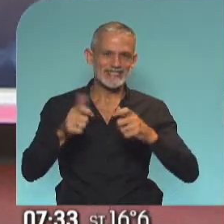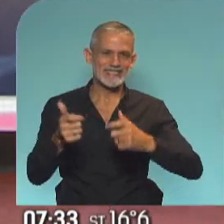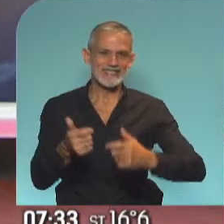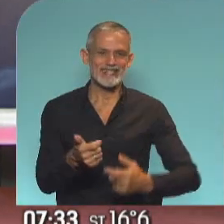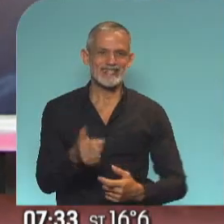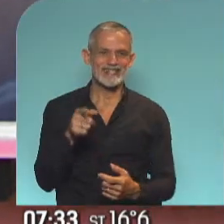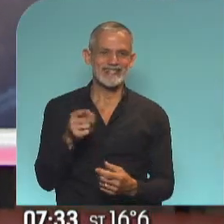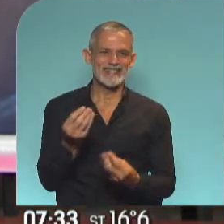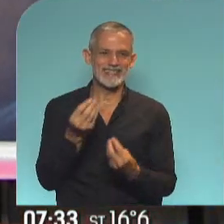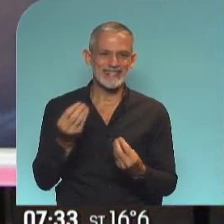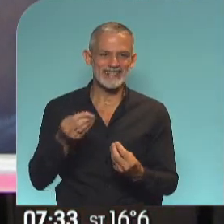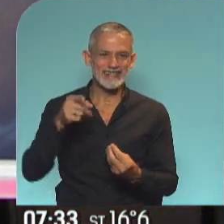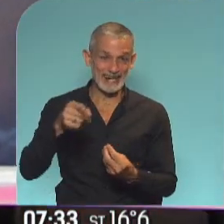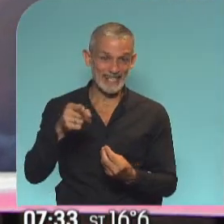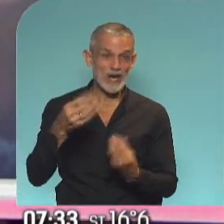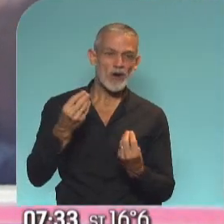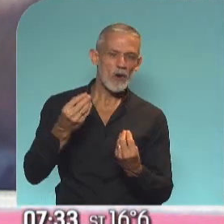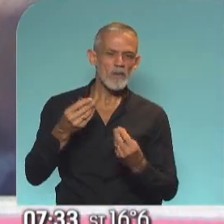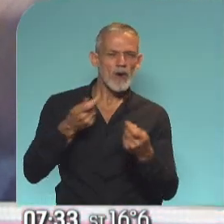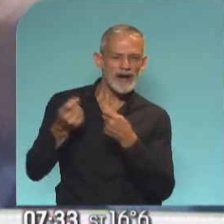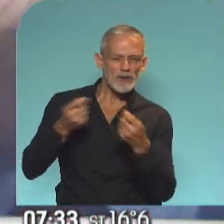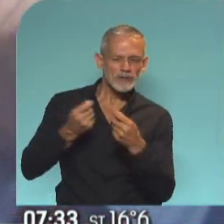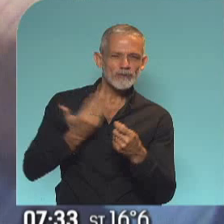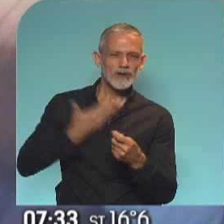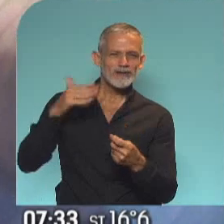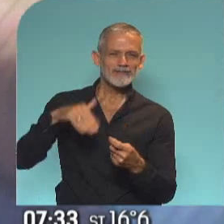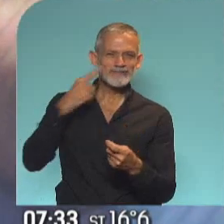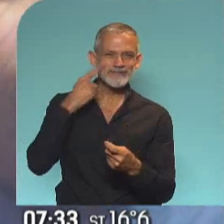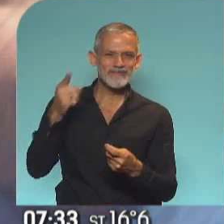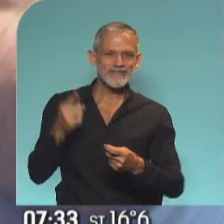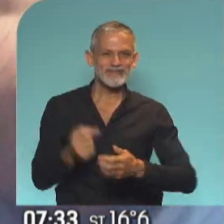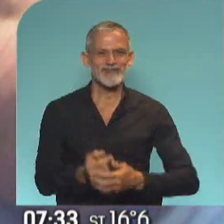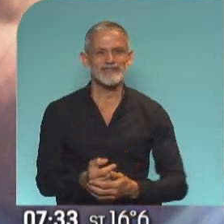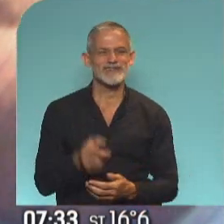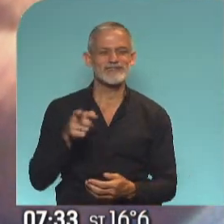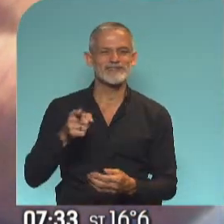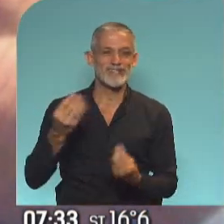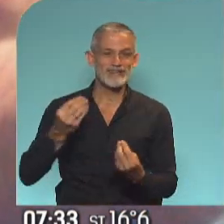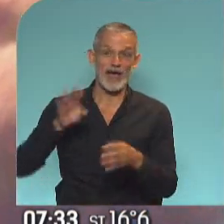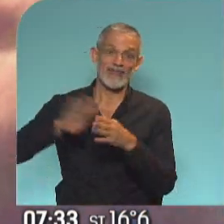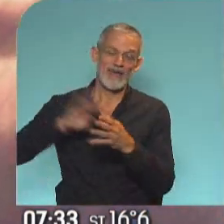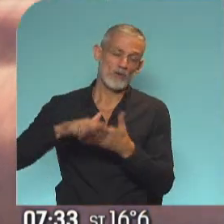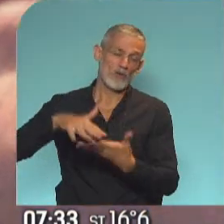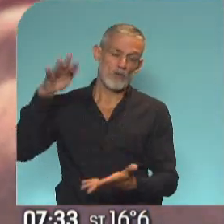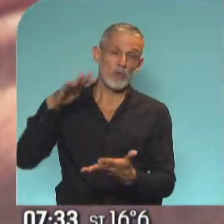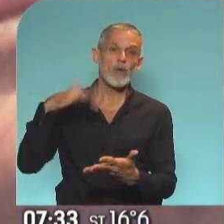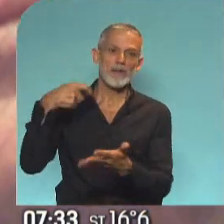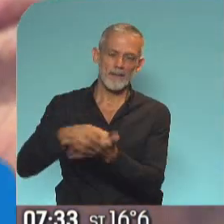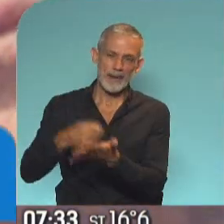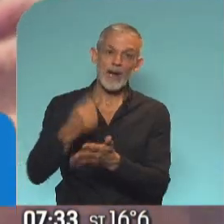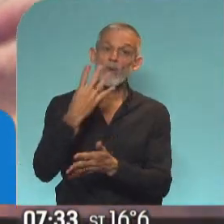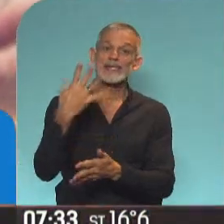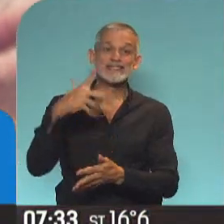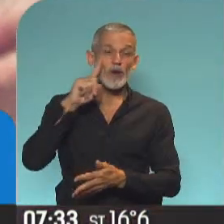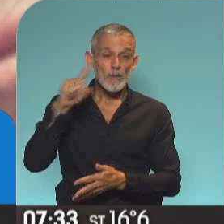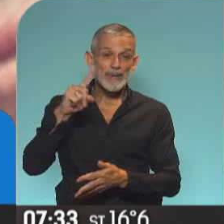el día a día, ¿no?, de cómo viene la negociación con el Fondo Monetario Internacional de esta mega deuda que hay que repagar, 45